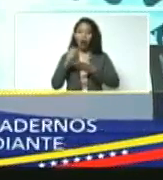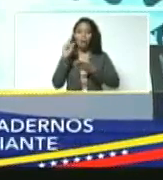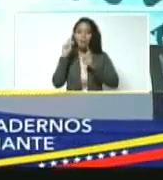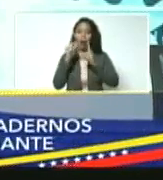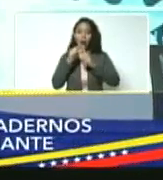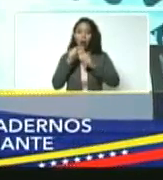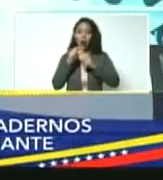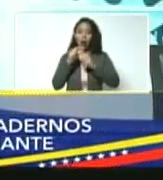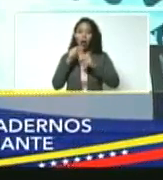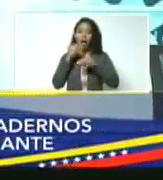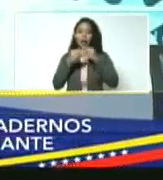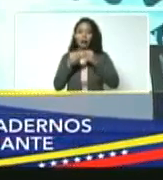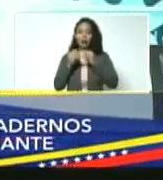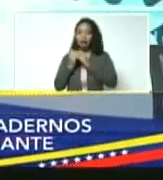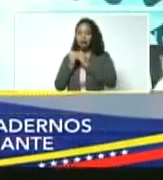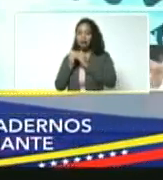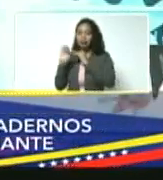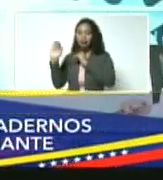por mensajito,